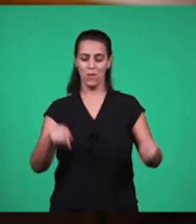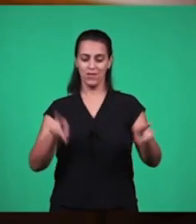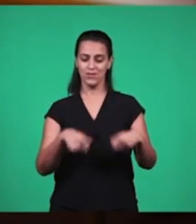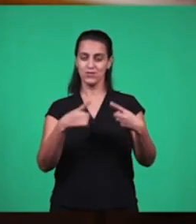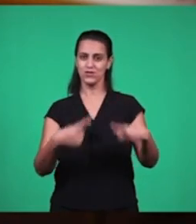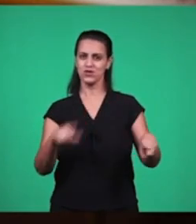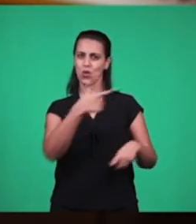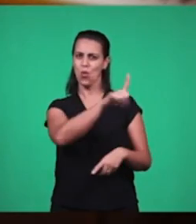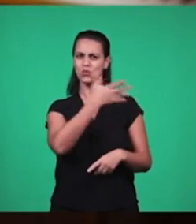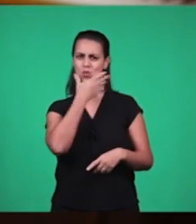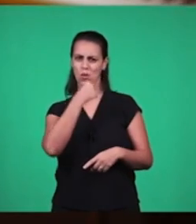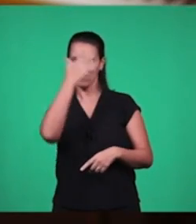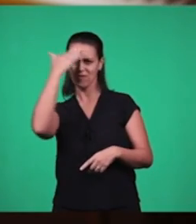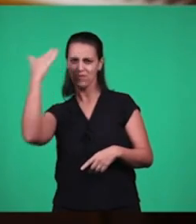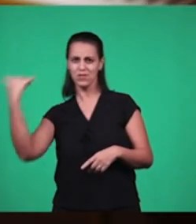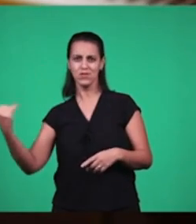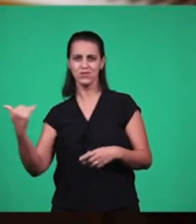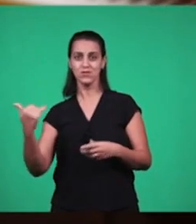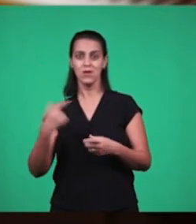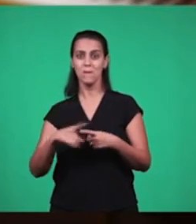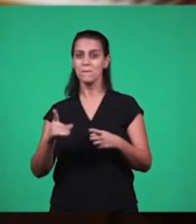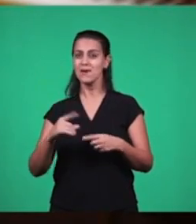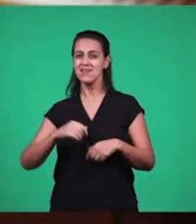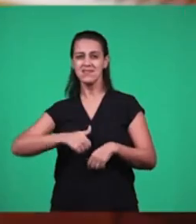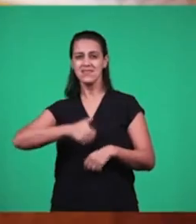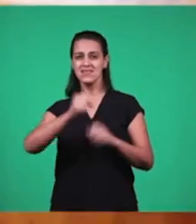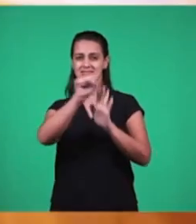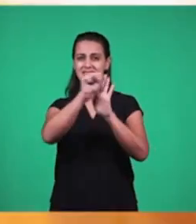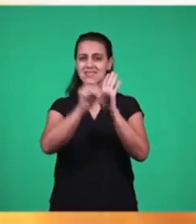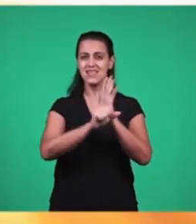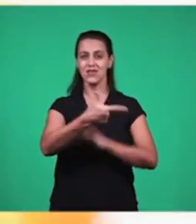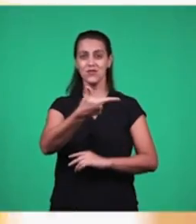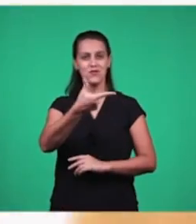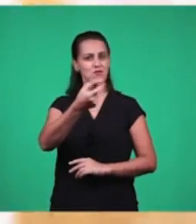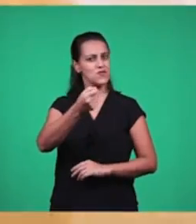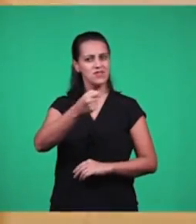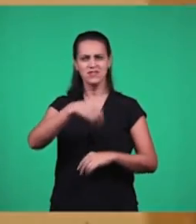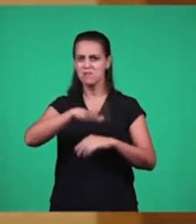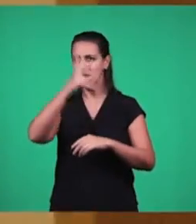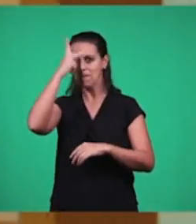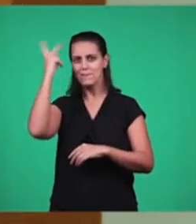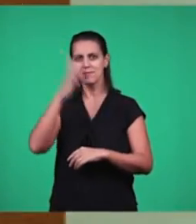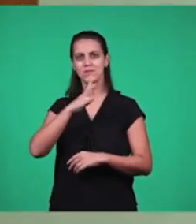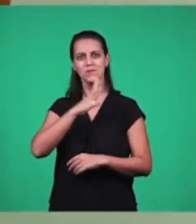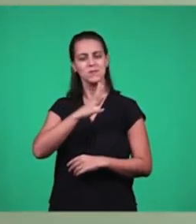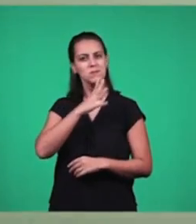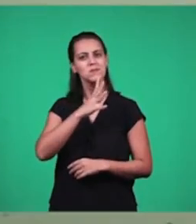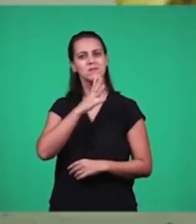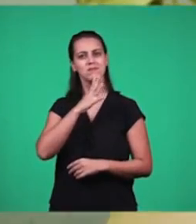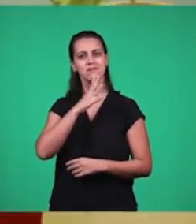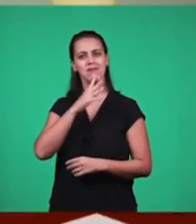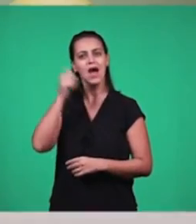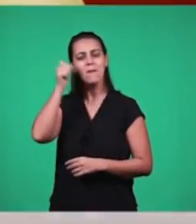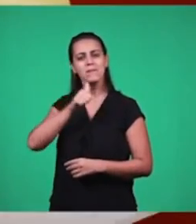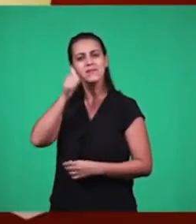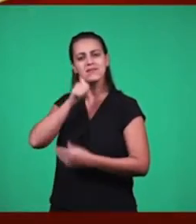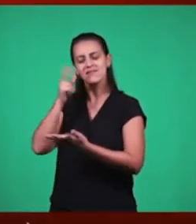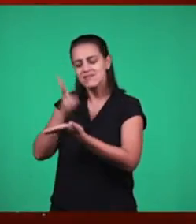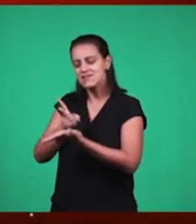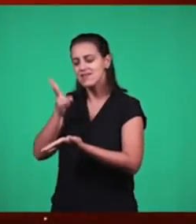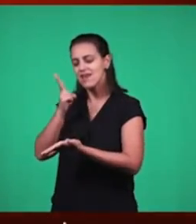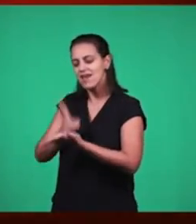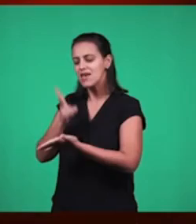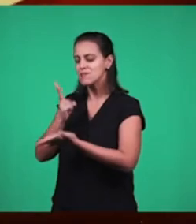se volvió lo más popular del siglo XX. Con un corazón servil, Charlotte continuó